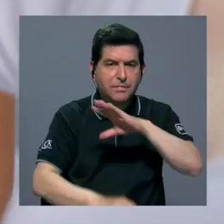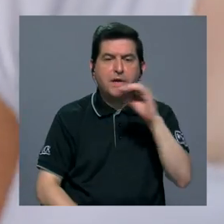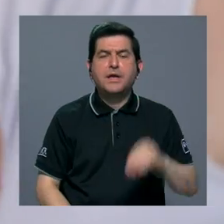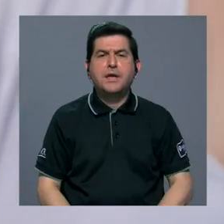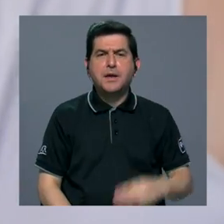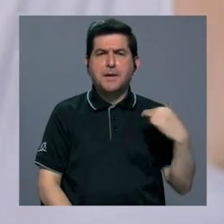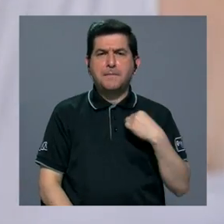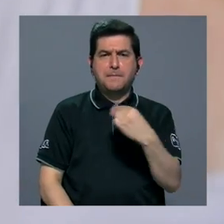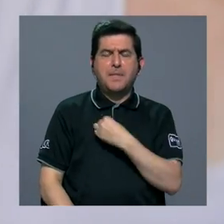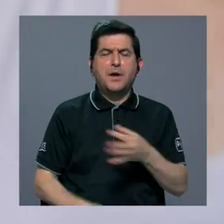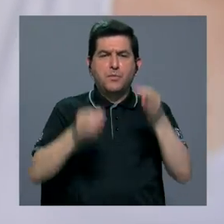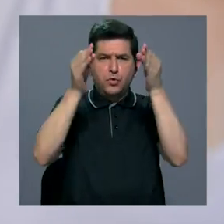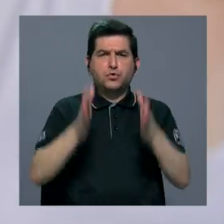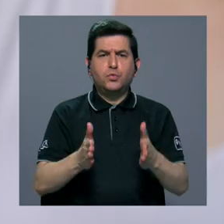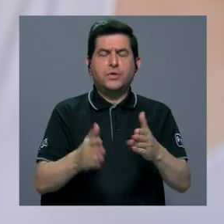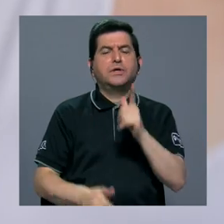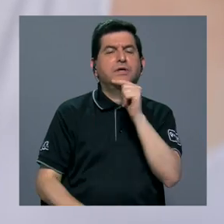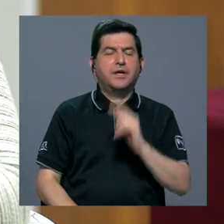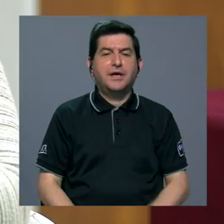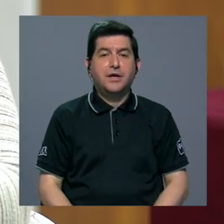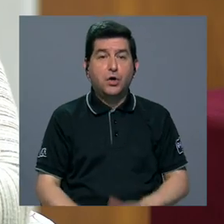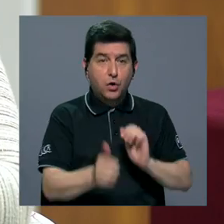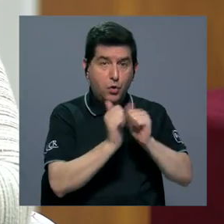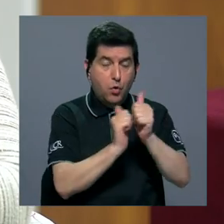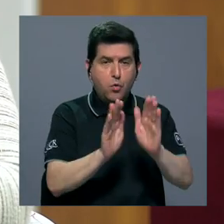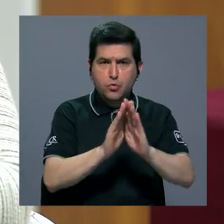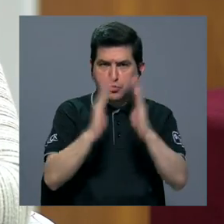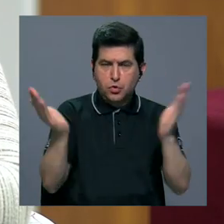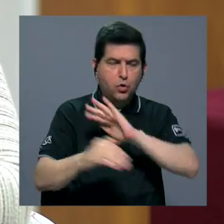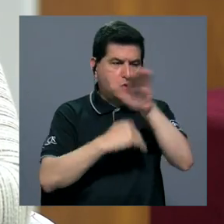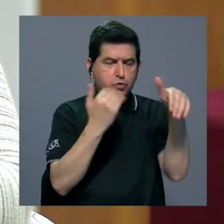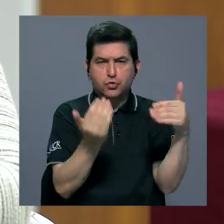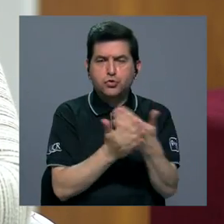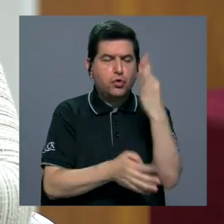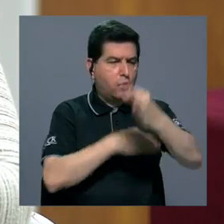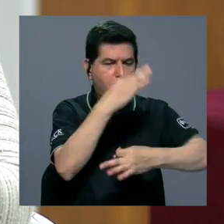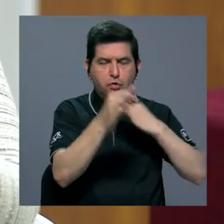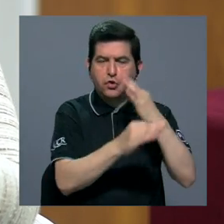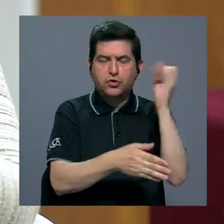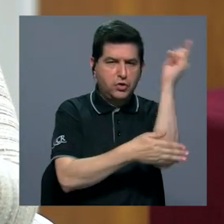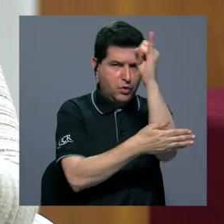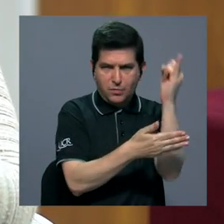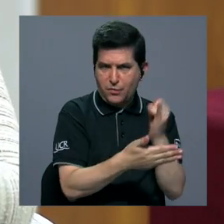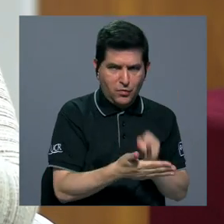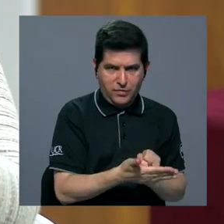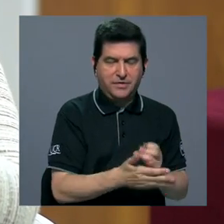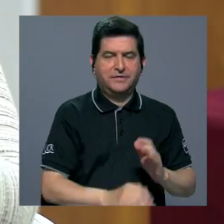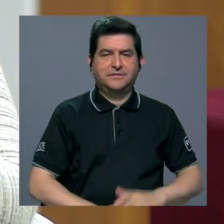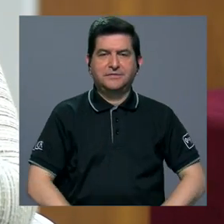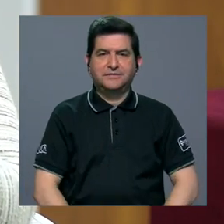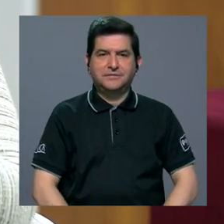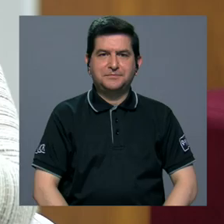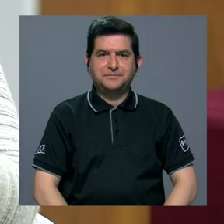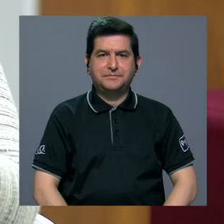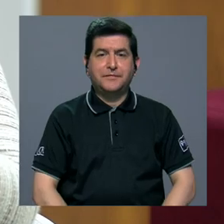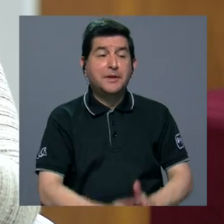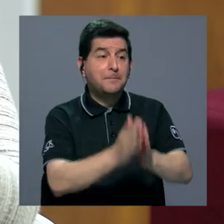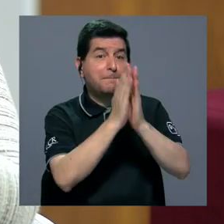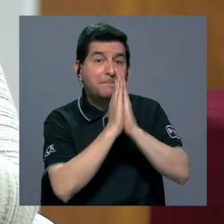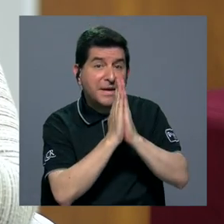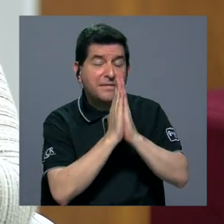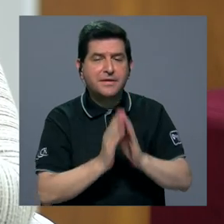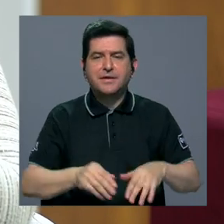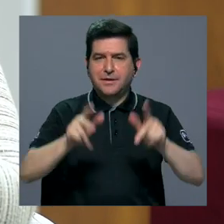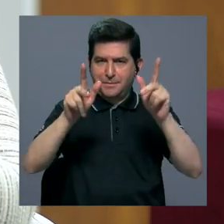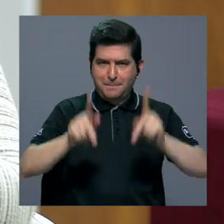y quiénes conformarán el jurado. El concurso está abierto para cualquier tipo de arte plástico y lo que se está solicitando